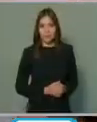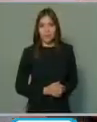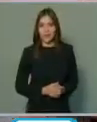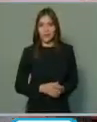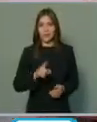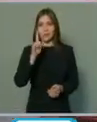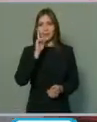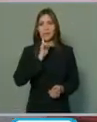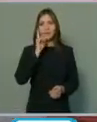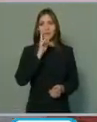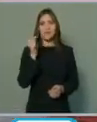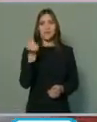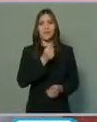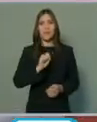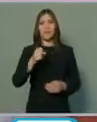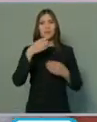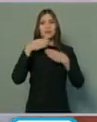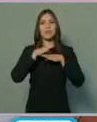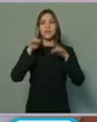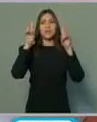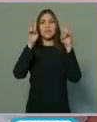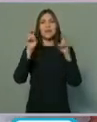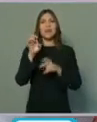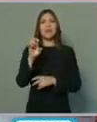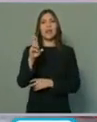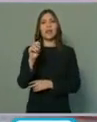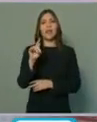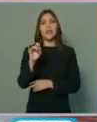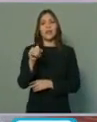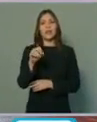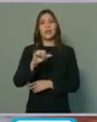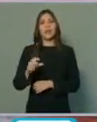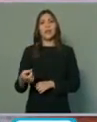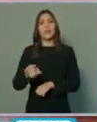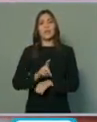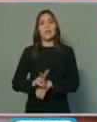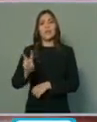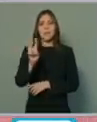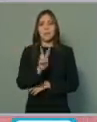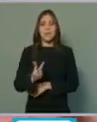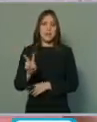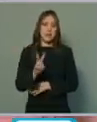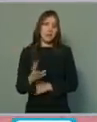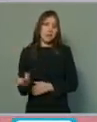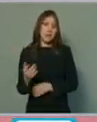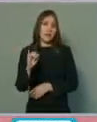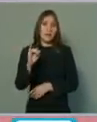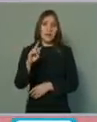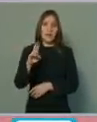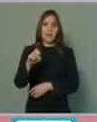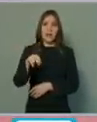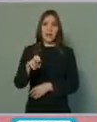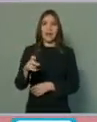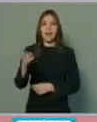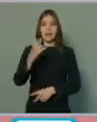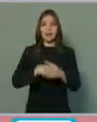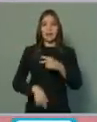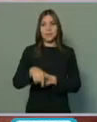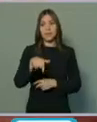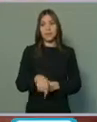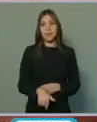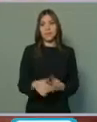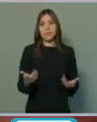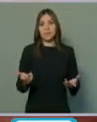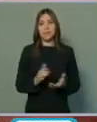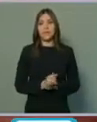nuestra consejera en erotismo, porque viernes, Irene Moreno de La Vida del Amor. Es día del amor. Ya estás con nosotros. Sí,